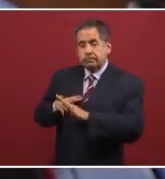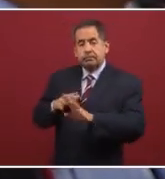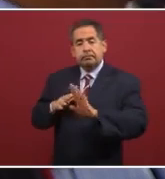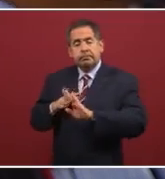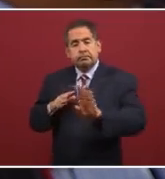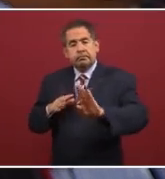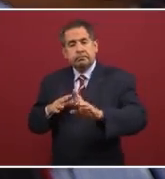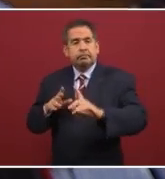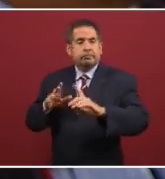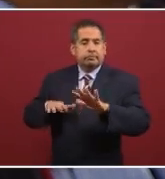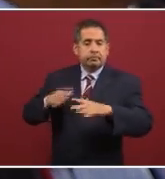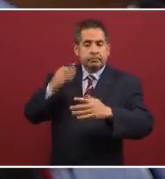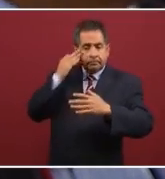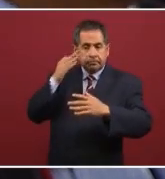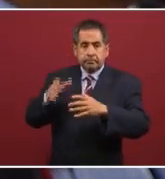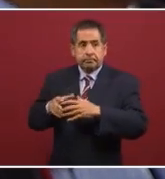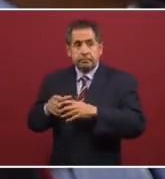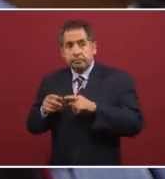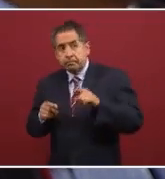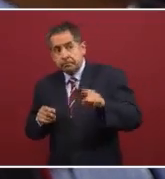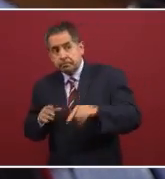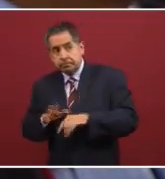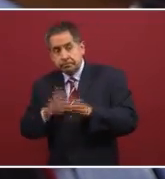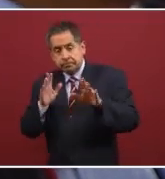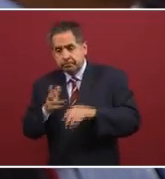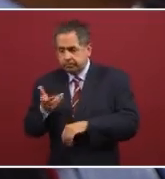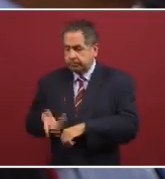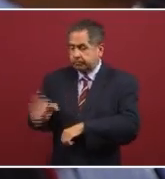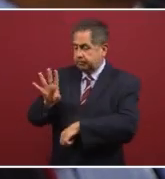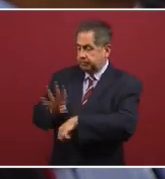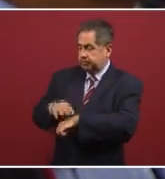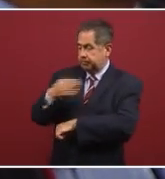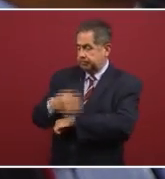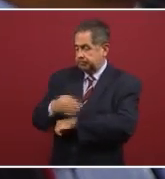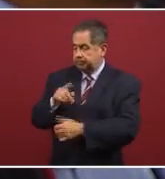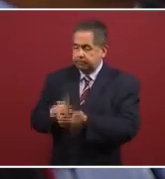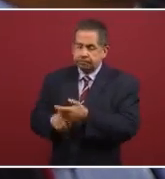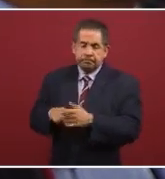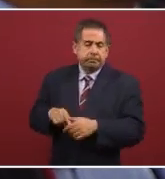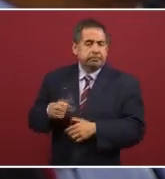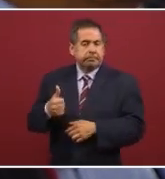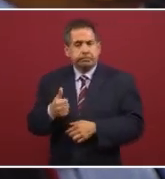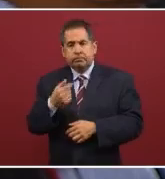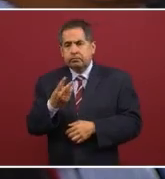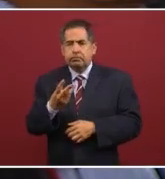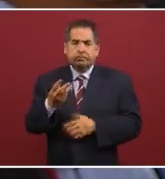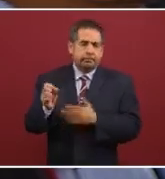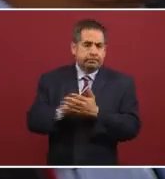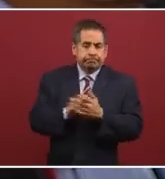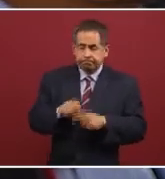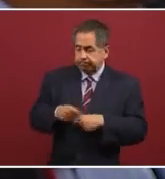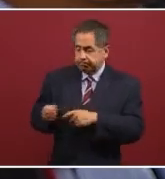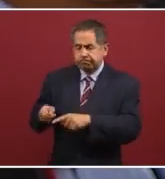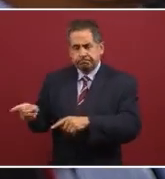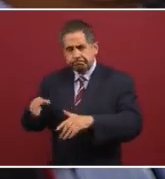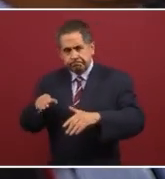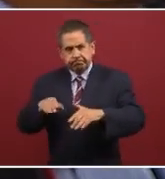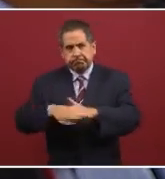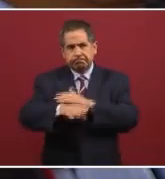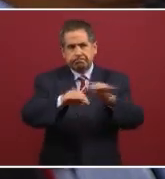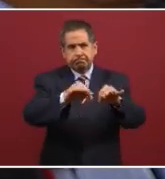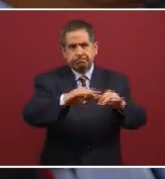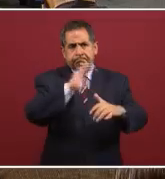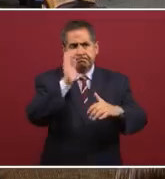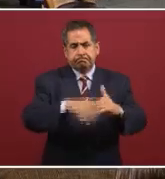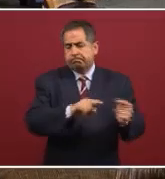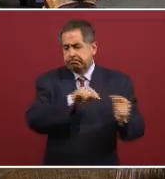hay temporadas en las que puede haber permisos temporales de 3 o 6 meses para que obviamente ingresen y regresen a sus lugares